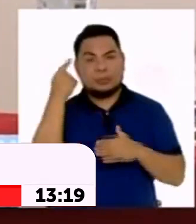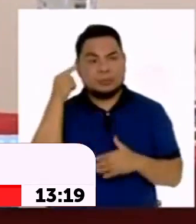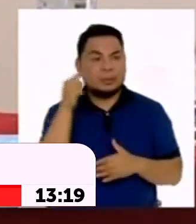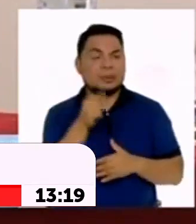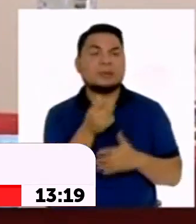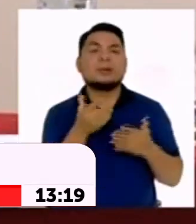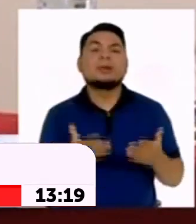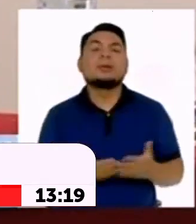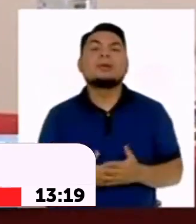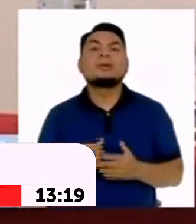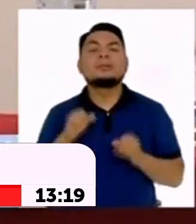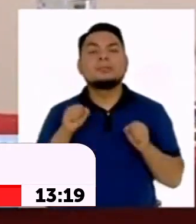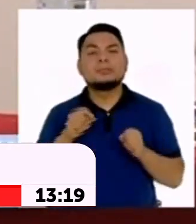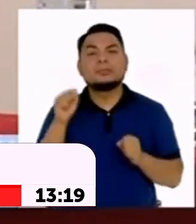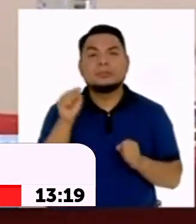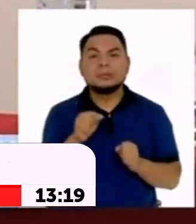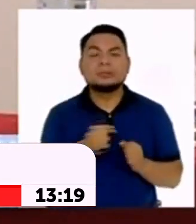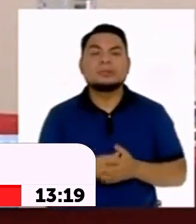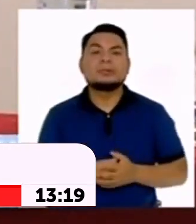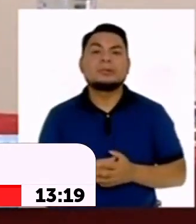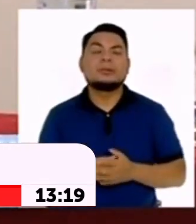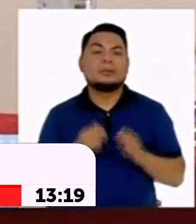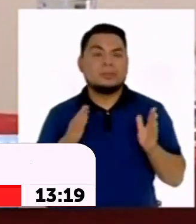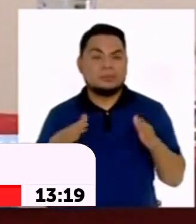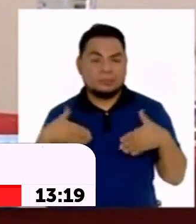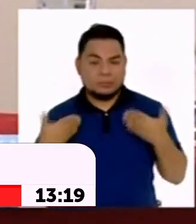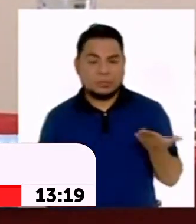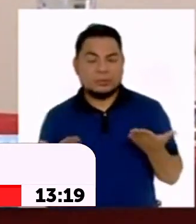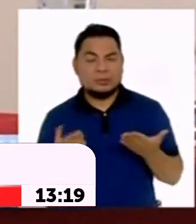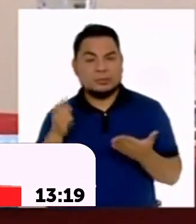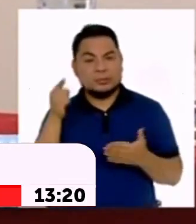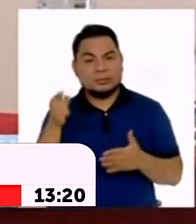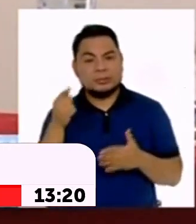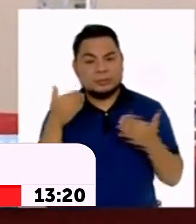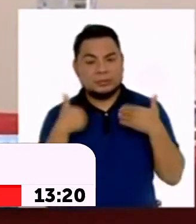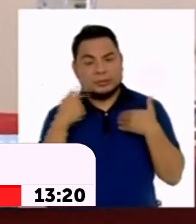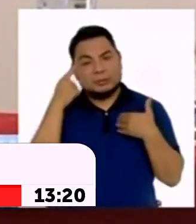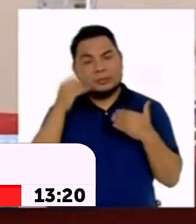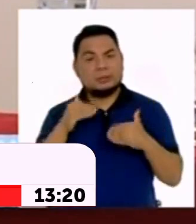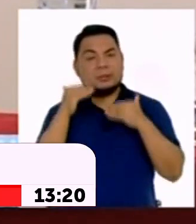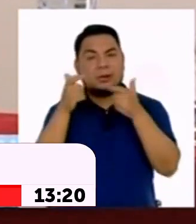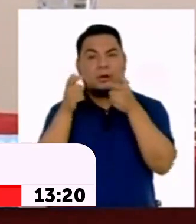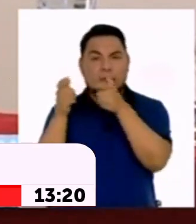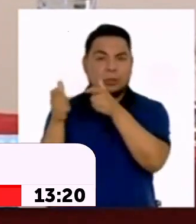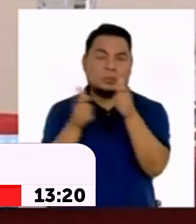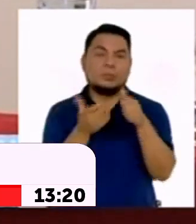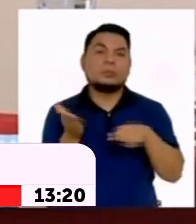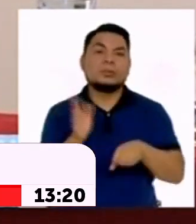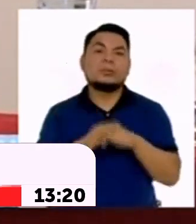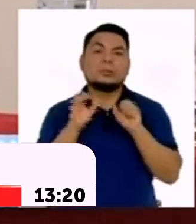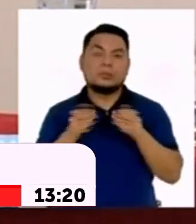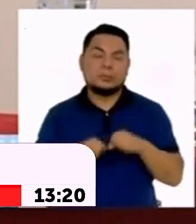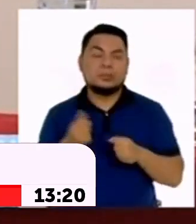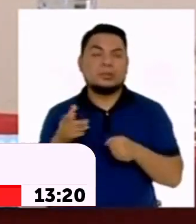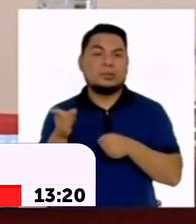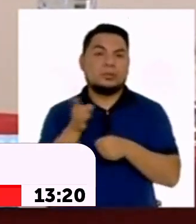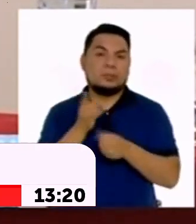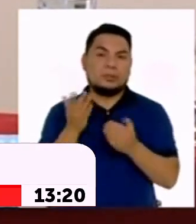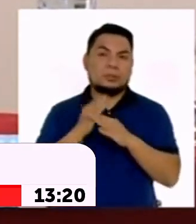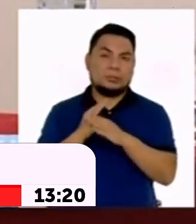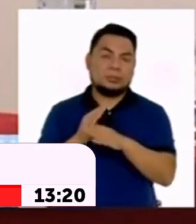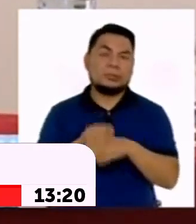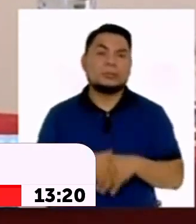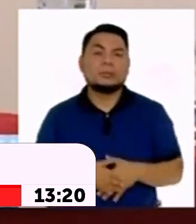que definitivamente podamos tener un nivel de control sobre las posibilidades de contagio.